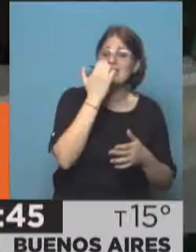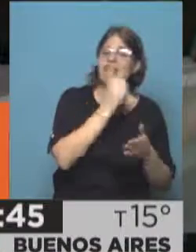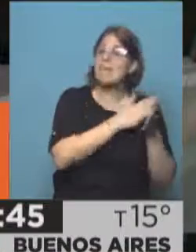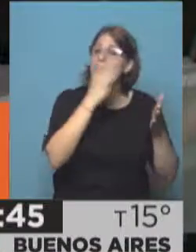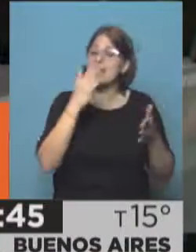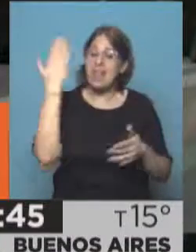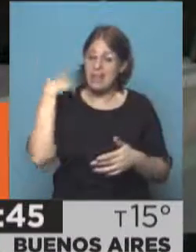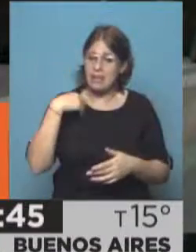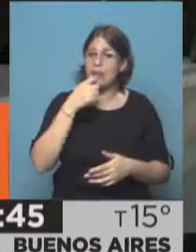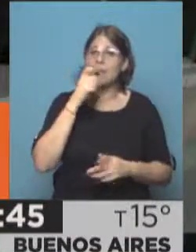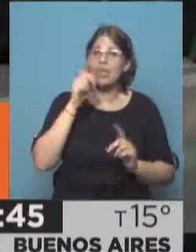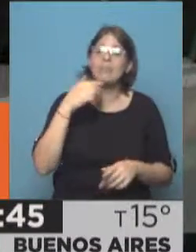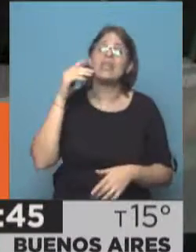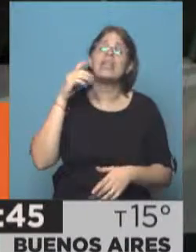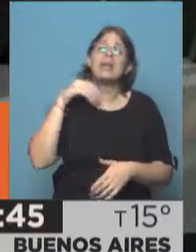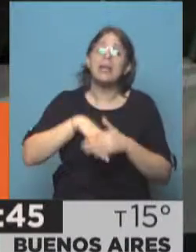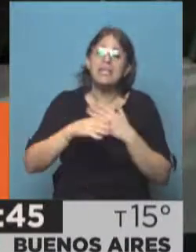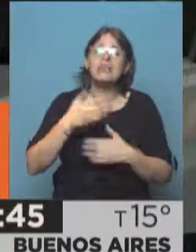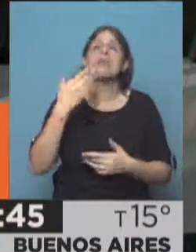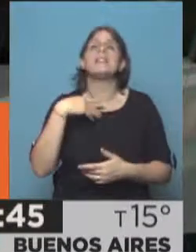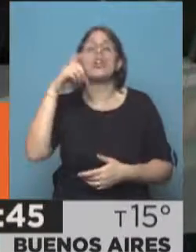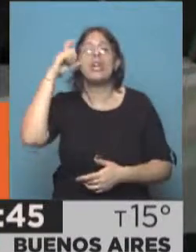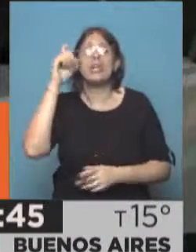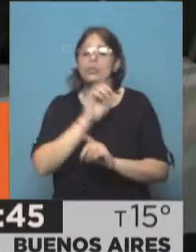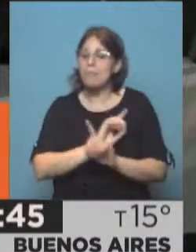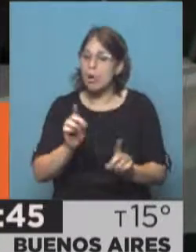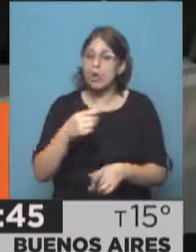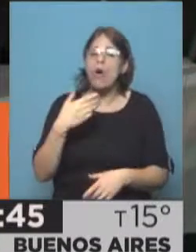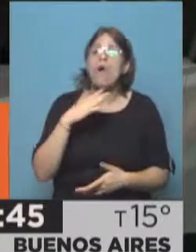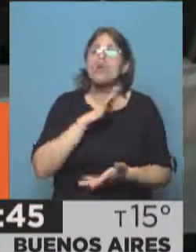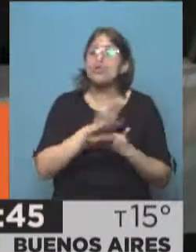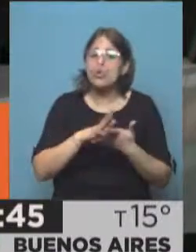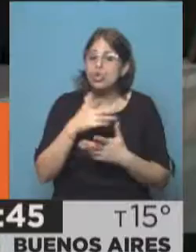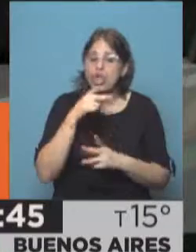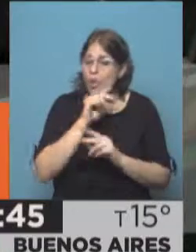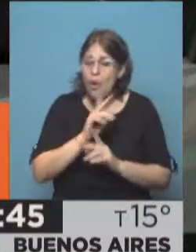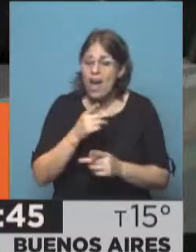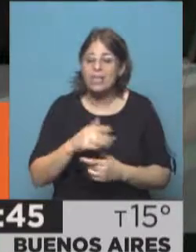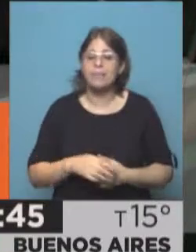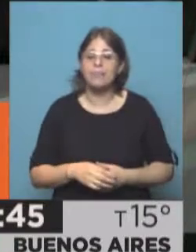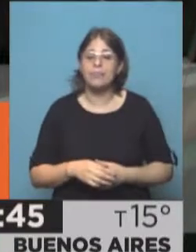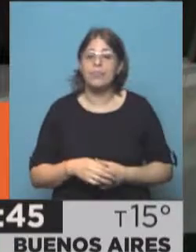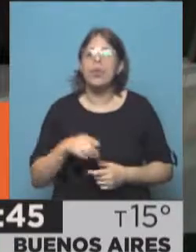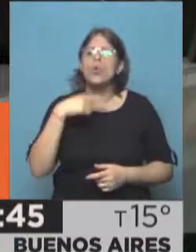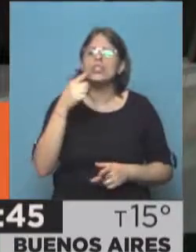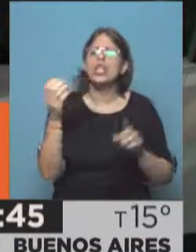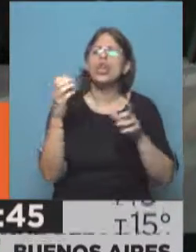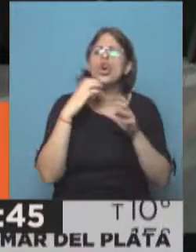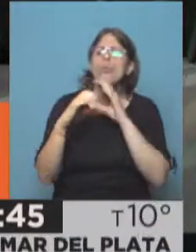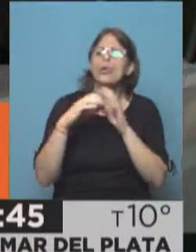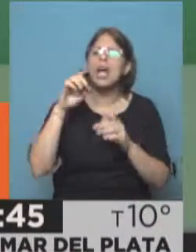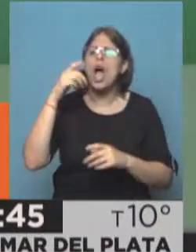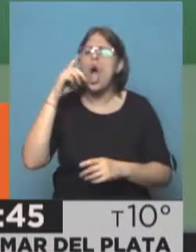Y una participación de enero también. O sea que, y no hay respuestas, no hay lo que se llama interlocutores. ¿No se juntan ustedes con Pérez, por ejemplo? No. ¿Por